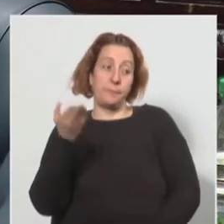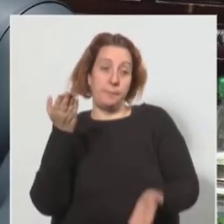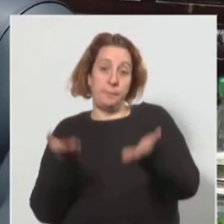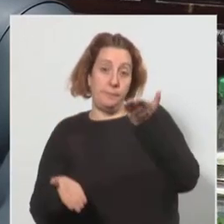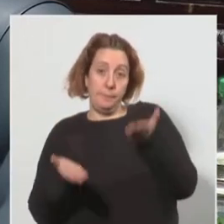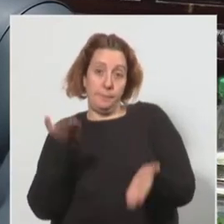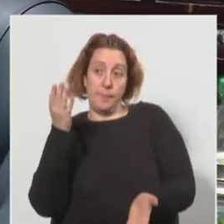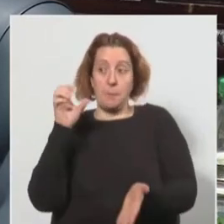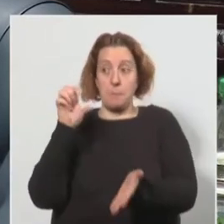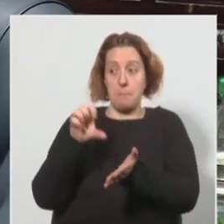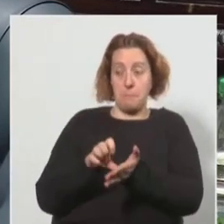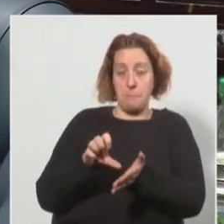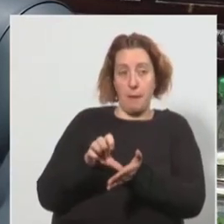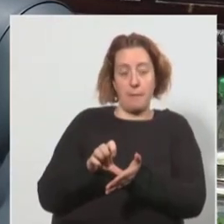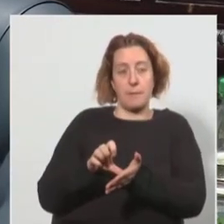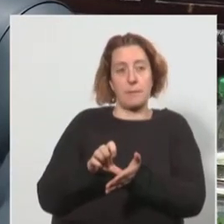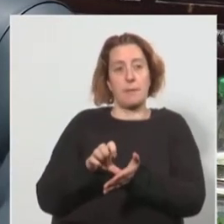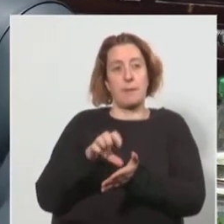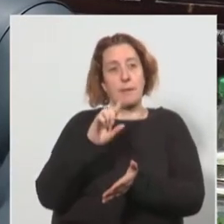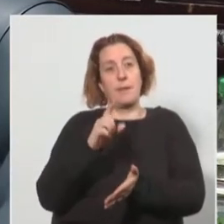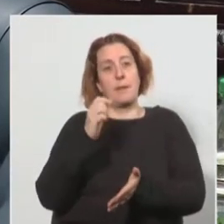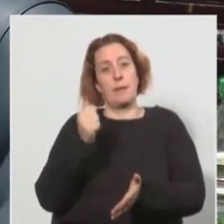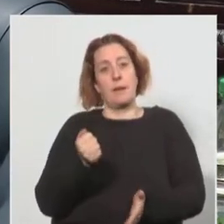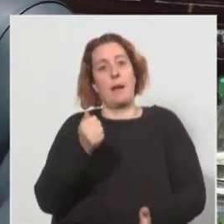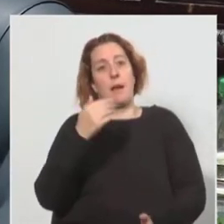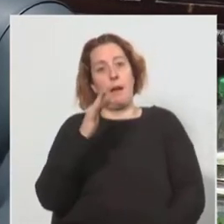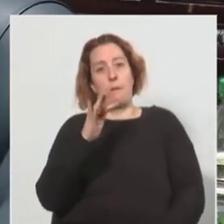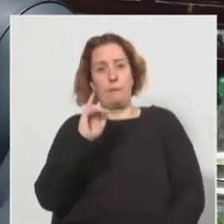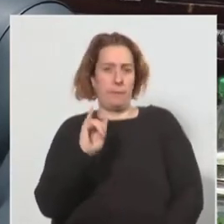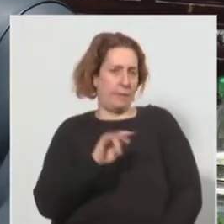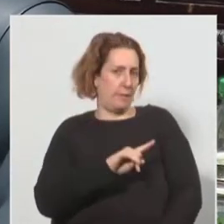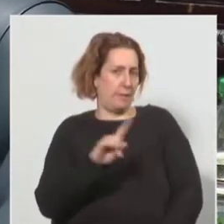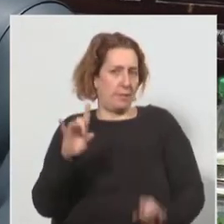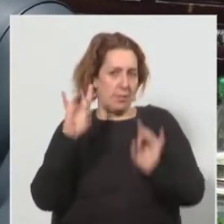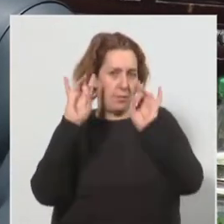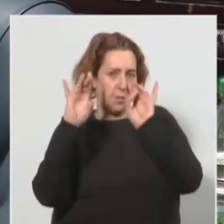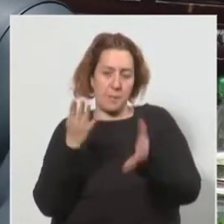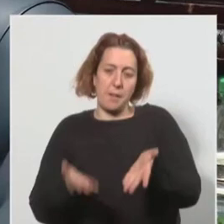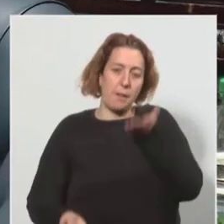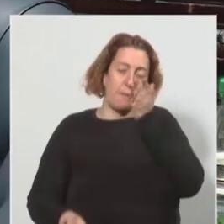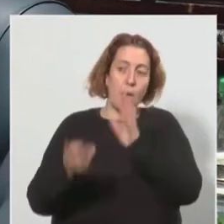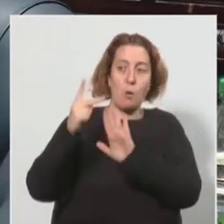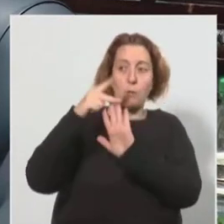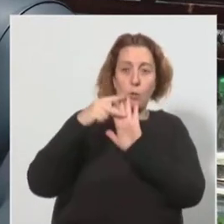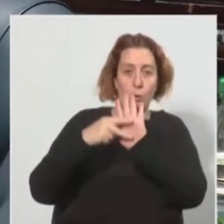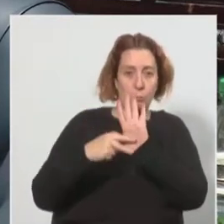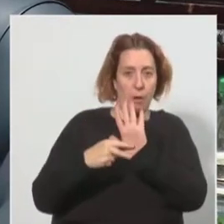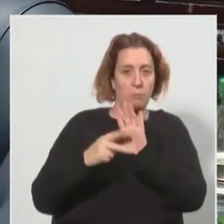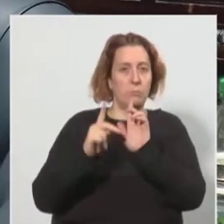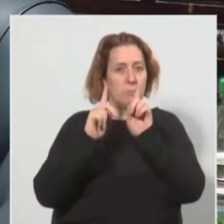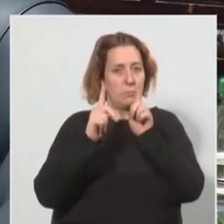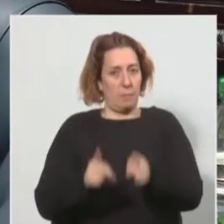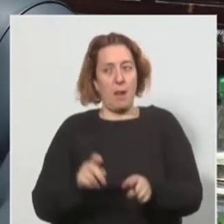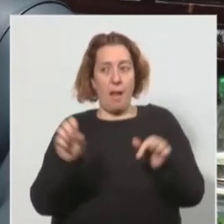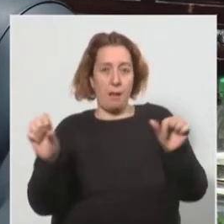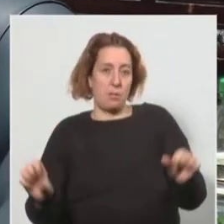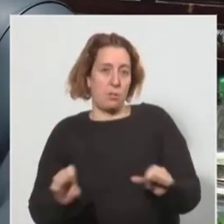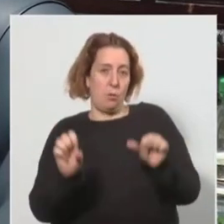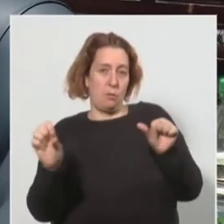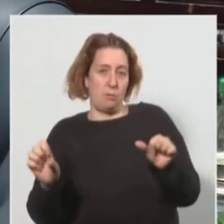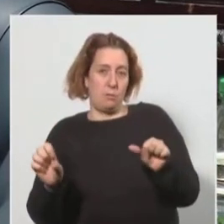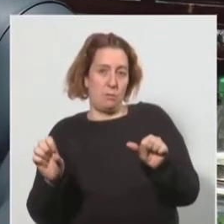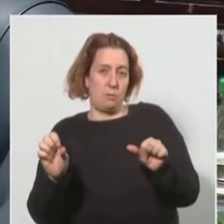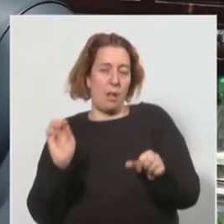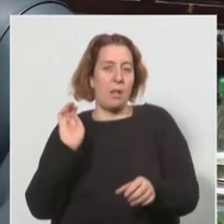evalúan como país de parte del Gafi, no solo evalúan la normativa, evalúan las acciones,